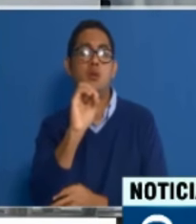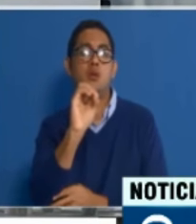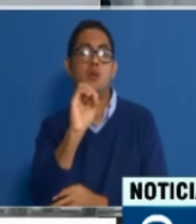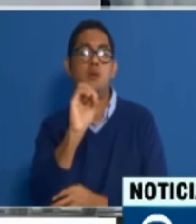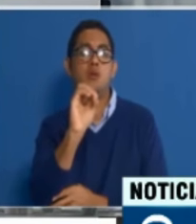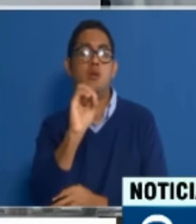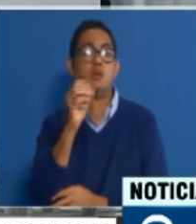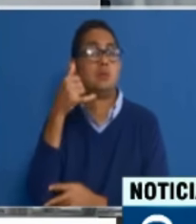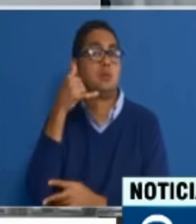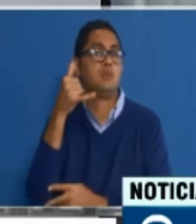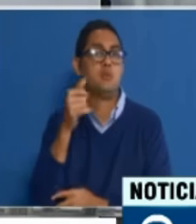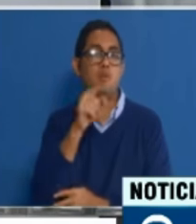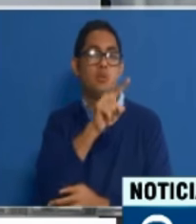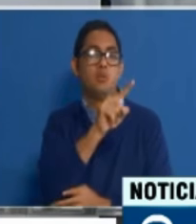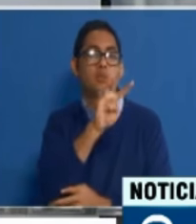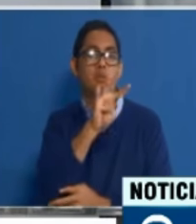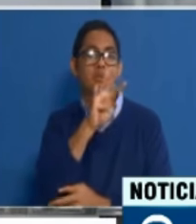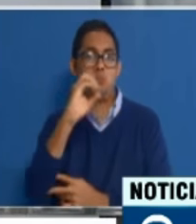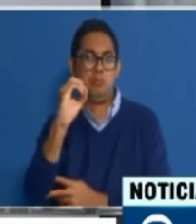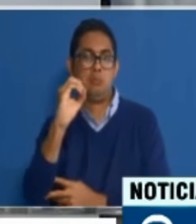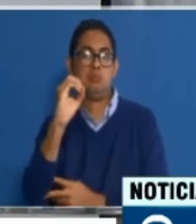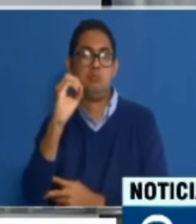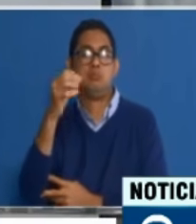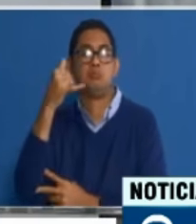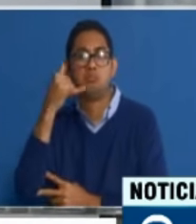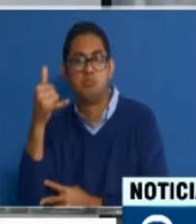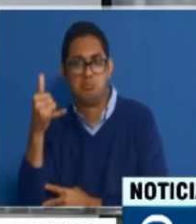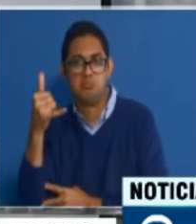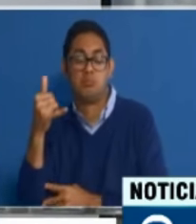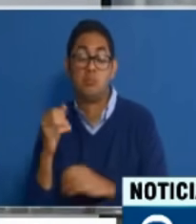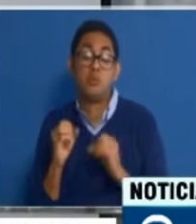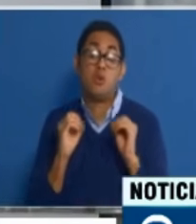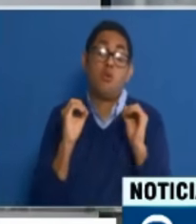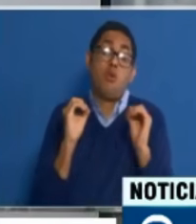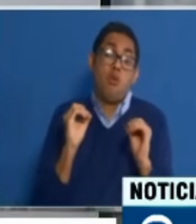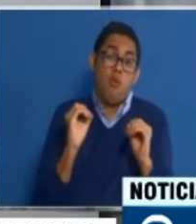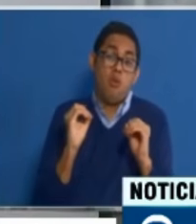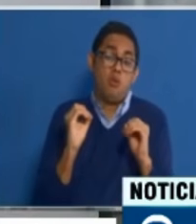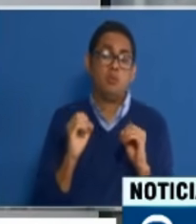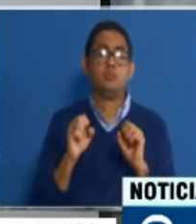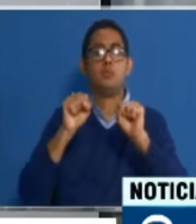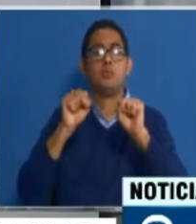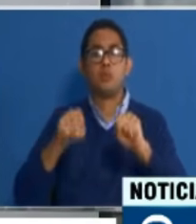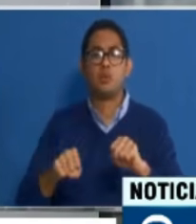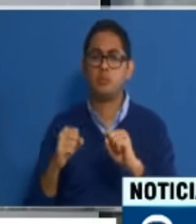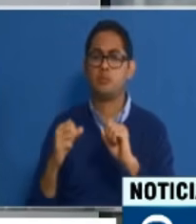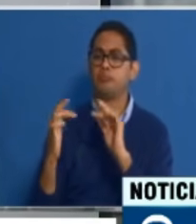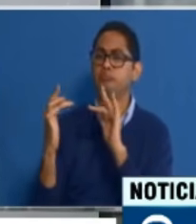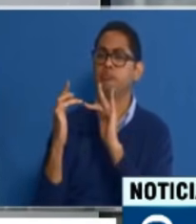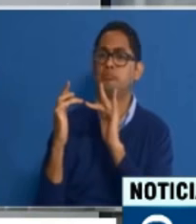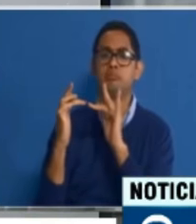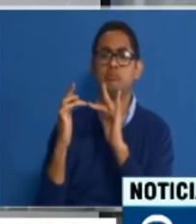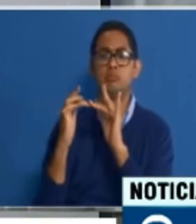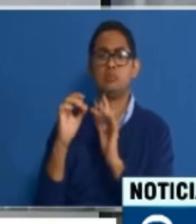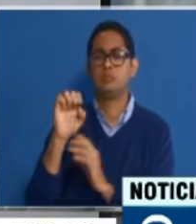verificarse pueden llamar al 140 o contactar a Sara,